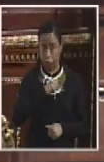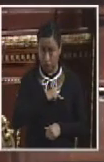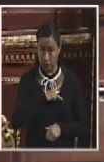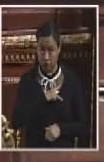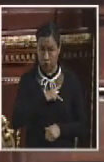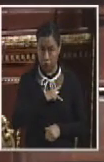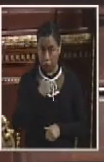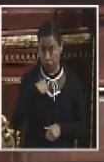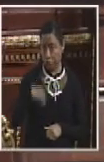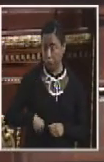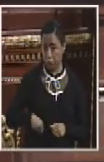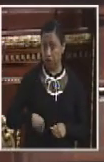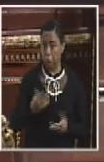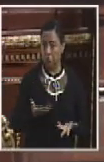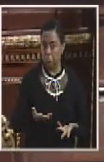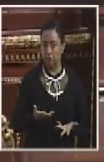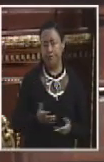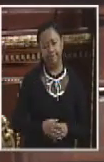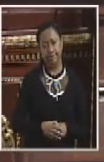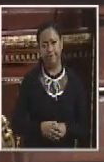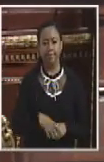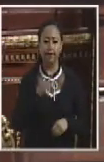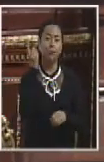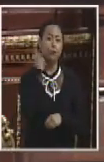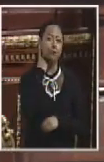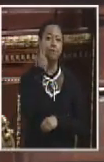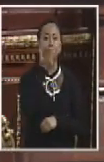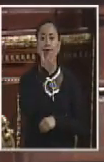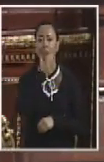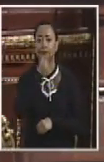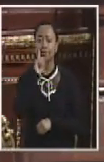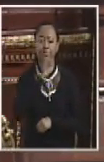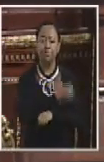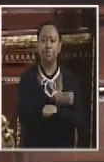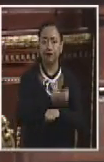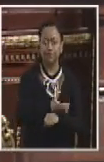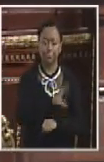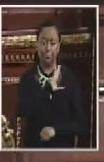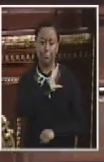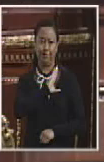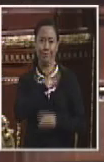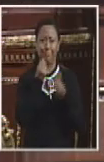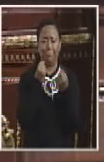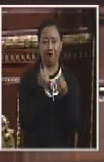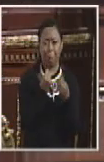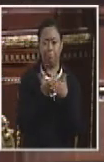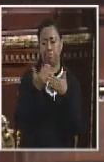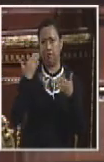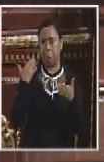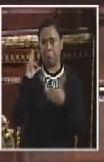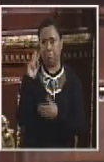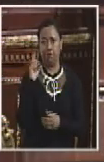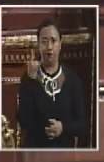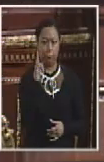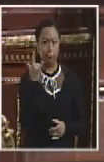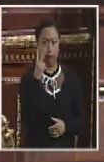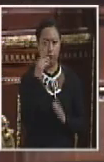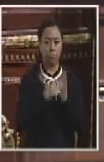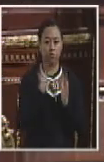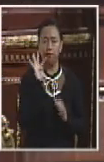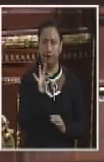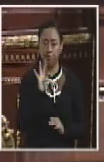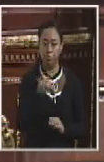Estimados compañeros, estimadas compañeras, diputadas, diputados, el pasado 30 de julio del 2019, en